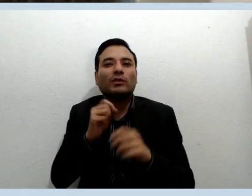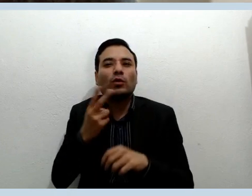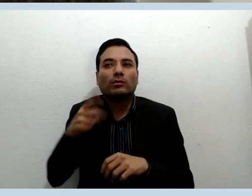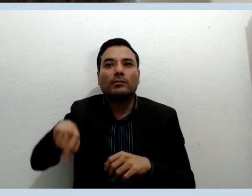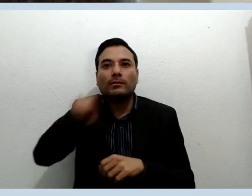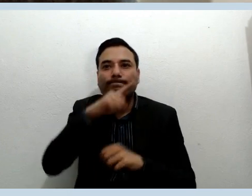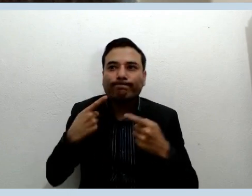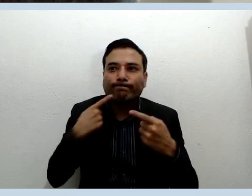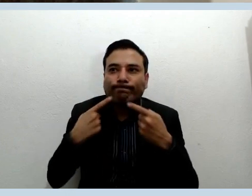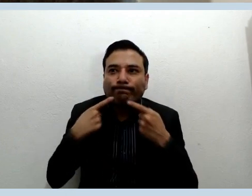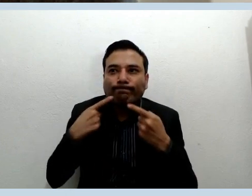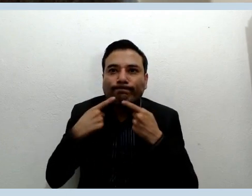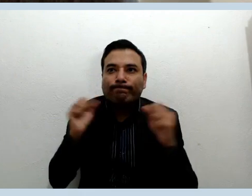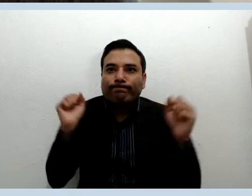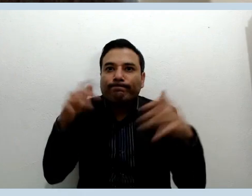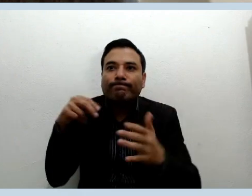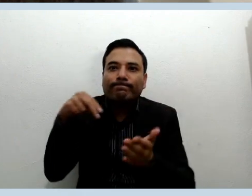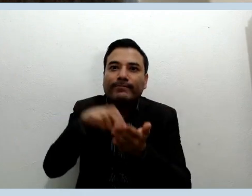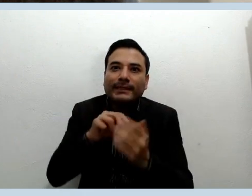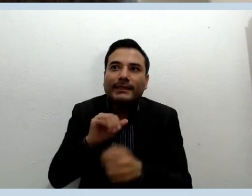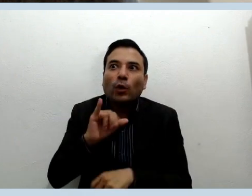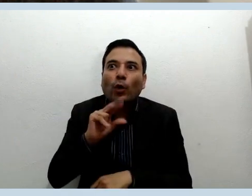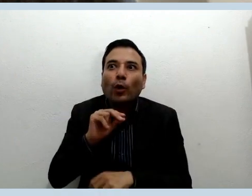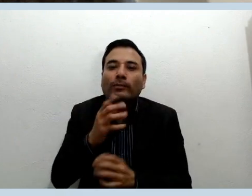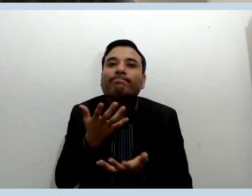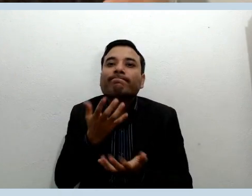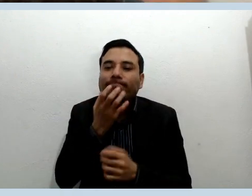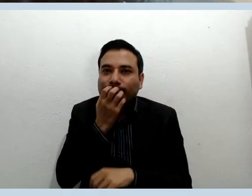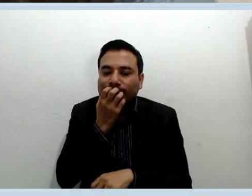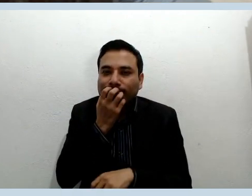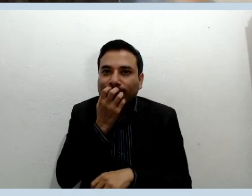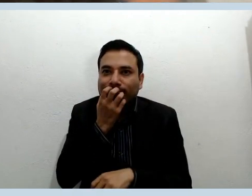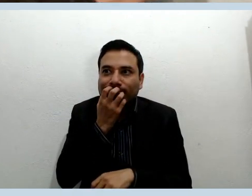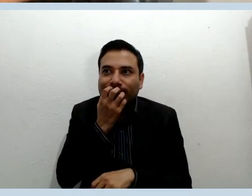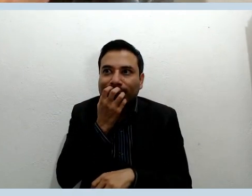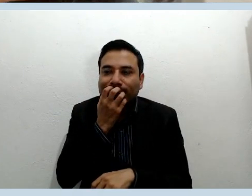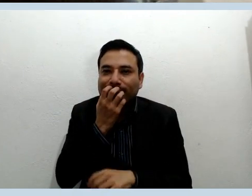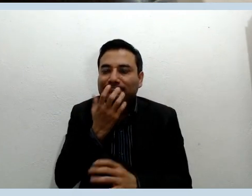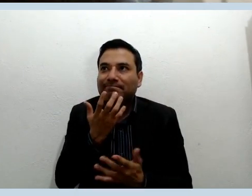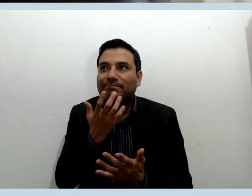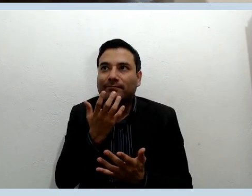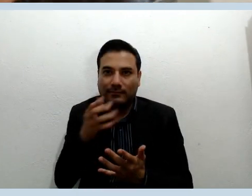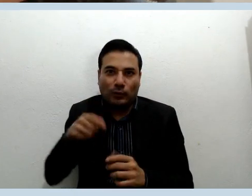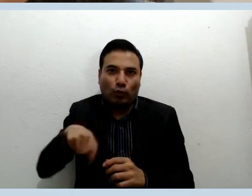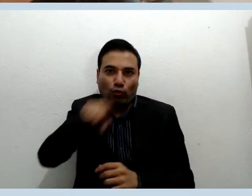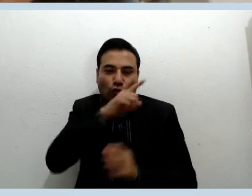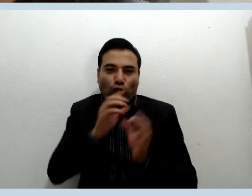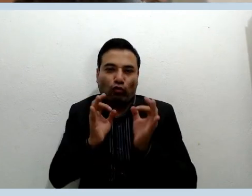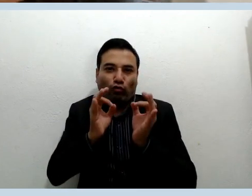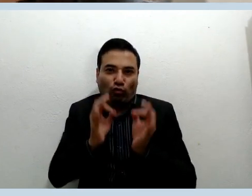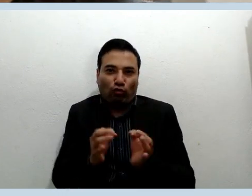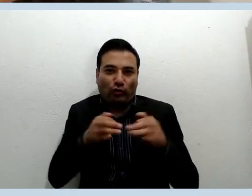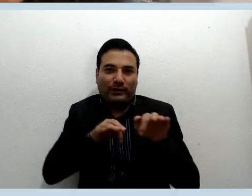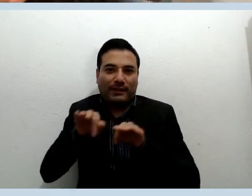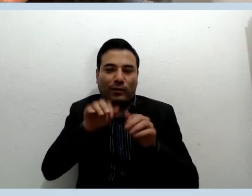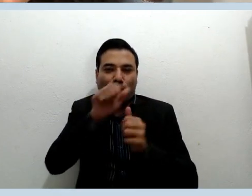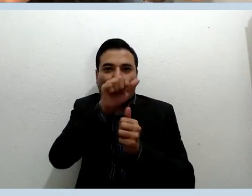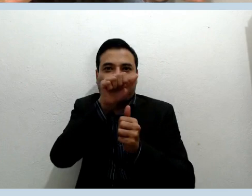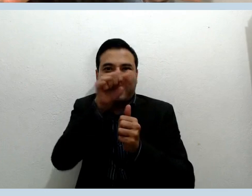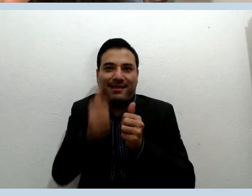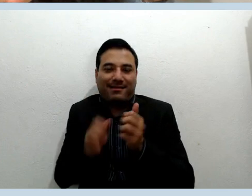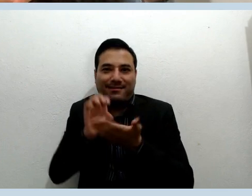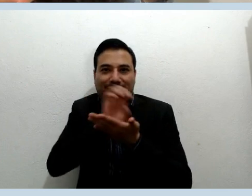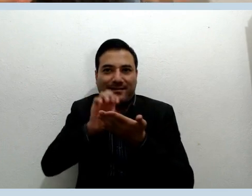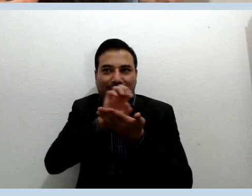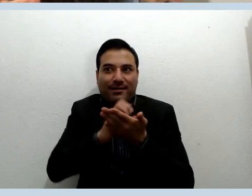o no Porque justo también había esta pulsión de somos gente artes escénica ya queremos ver los cuerpos las cuerpas